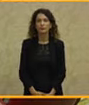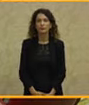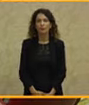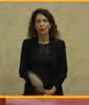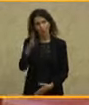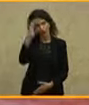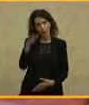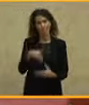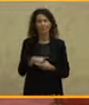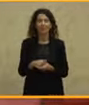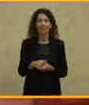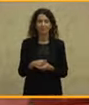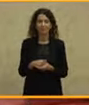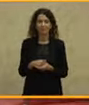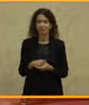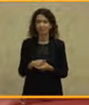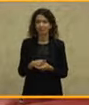Hola, ¿qué?